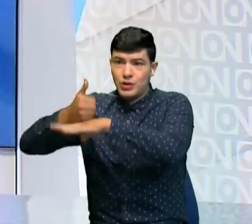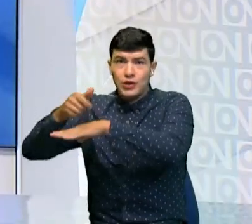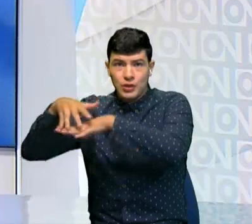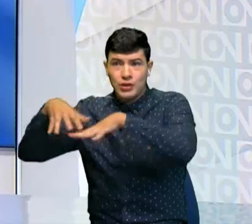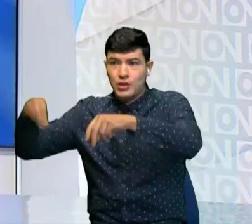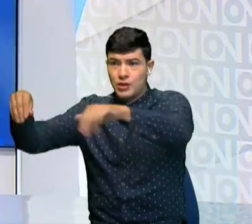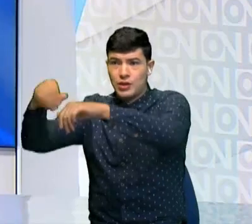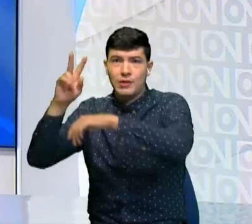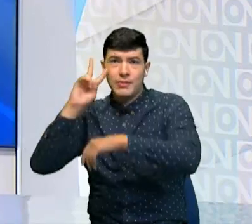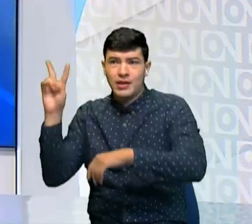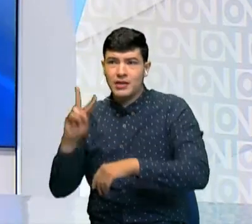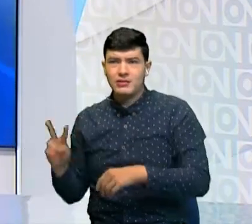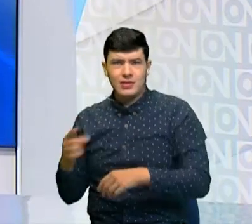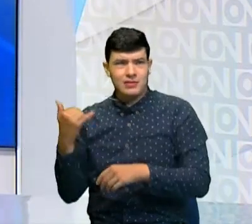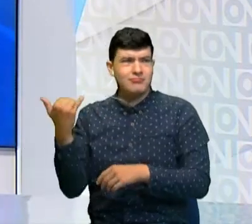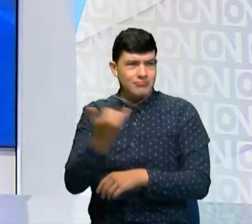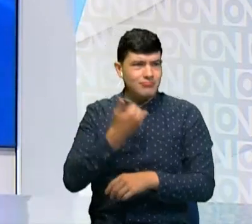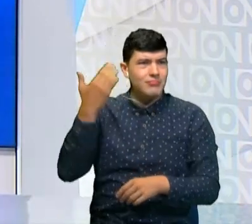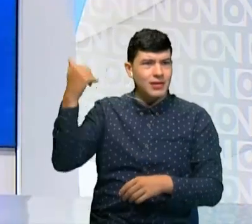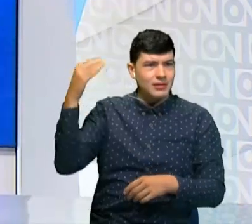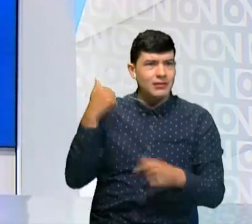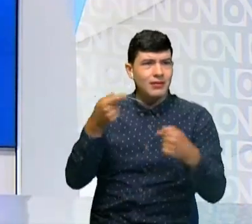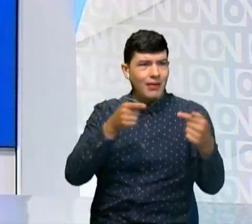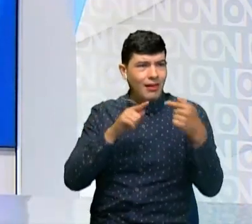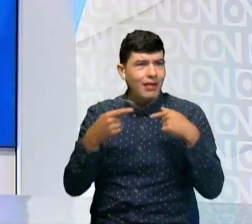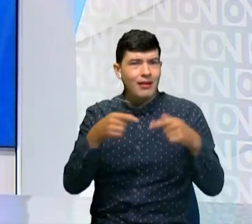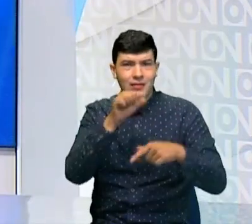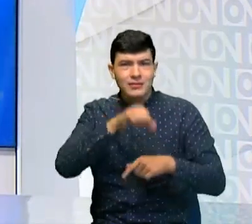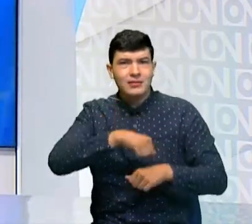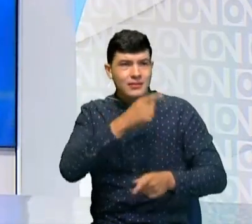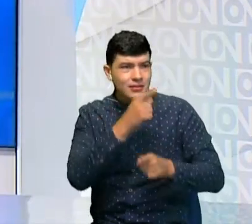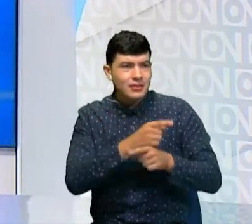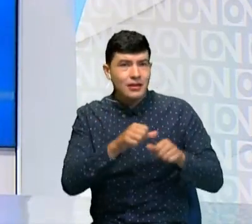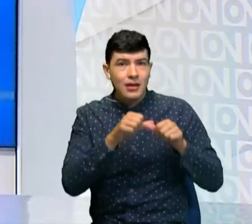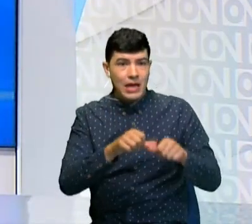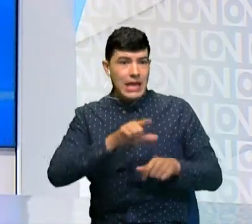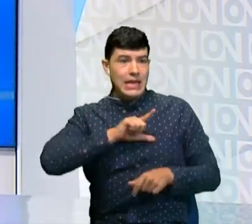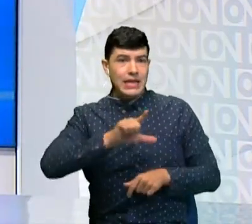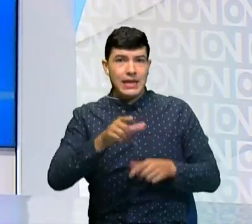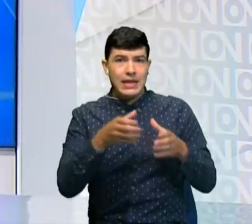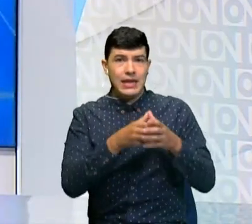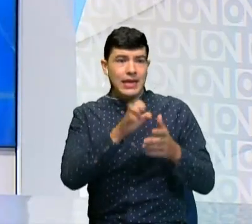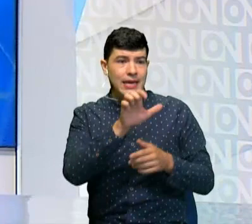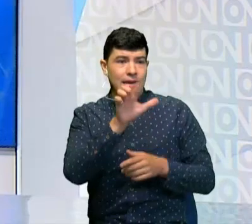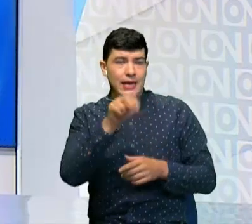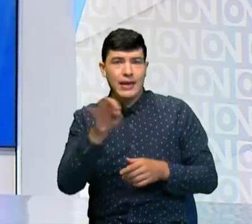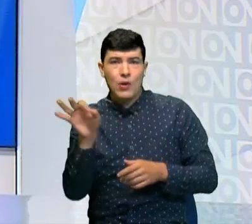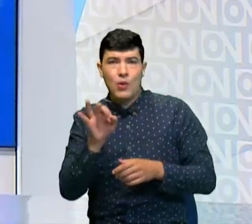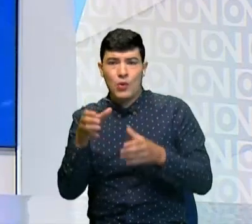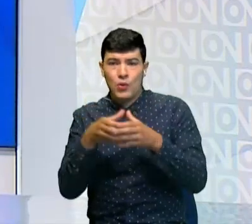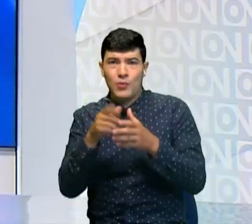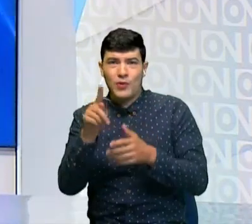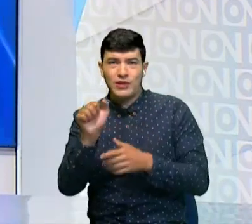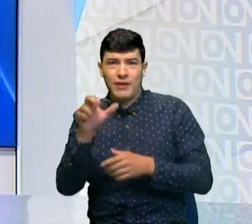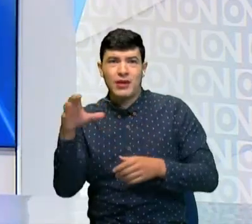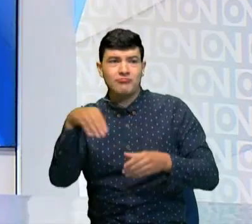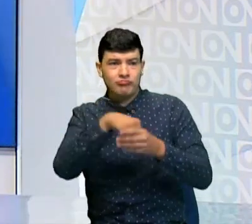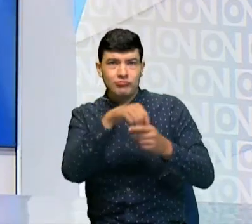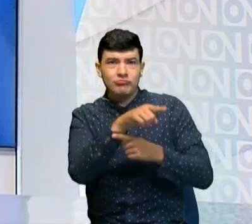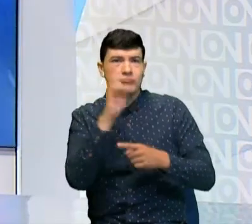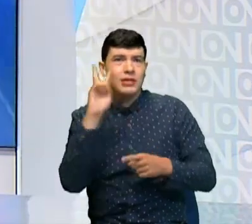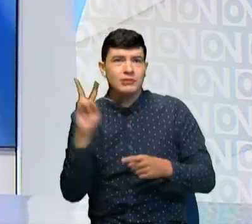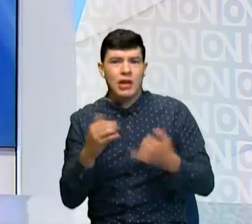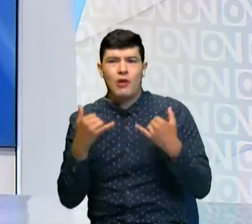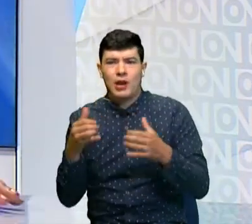disputa que se viene dando entre estos grupos y ante la permanencia en venezuela de los líderes de la ln y disidencias de las farc raúl garzón muy buenas tardes